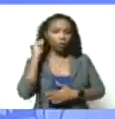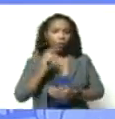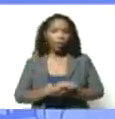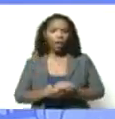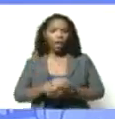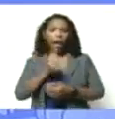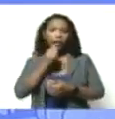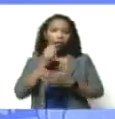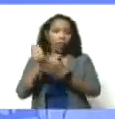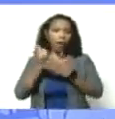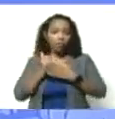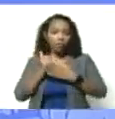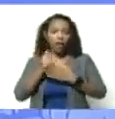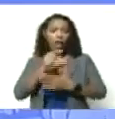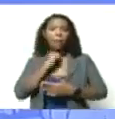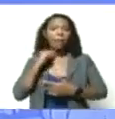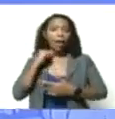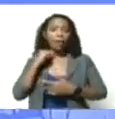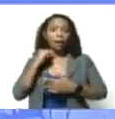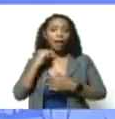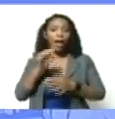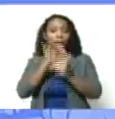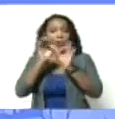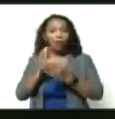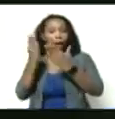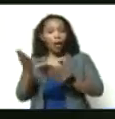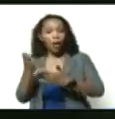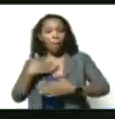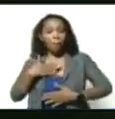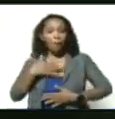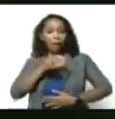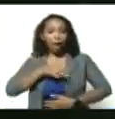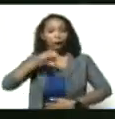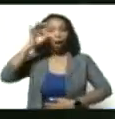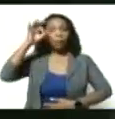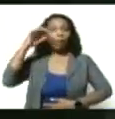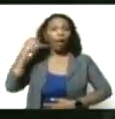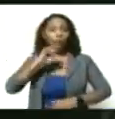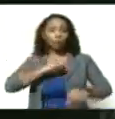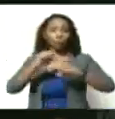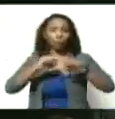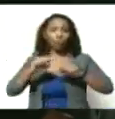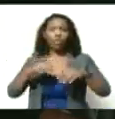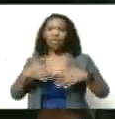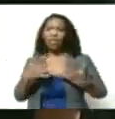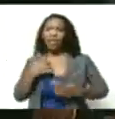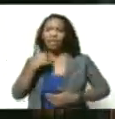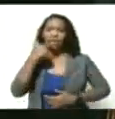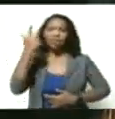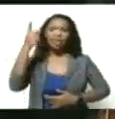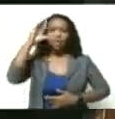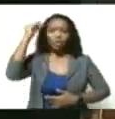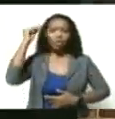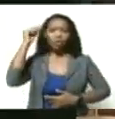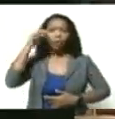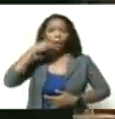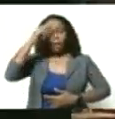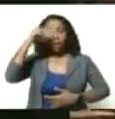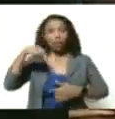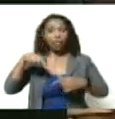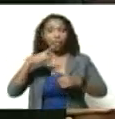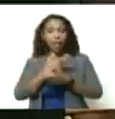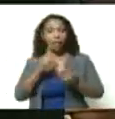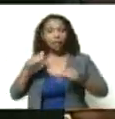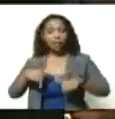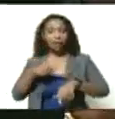me sirva, el Padre lo premiará. Ahora mi alma está agitada. ¿Y qué le diré a Dios? Padre, líbrame de esta hora. Pero